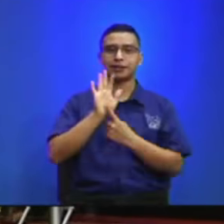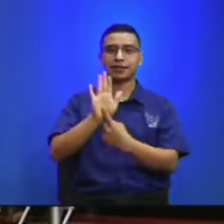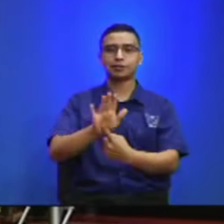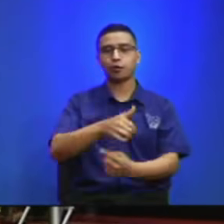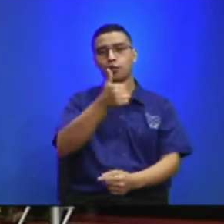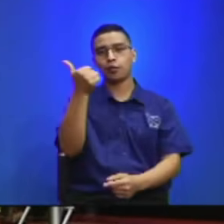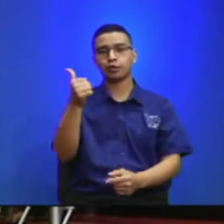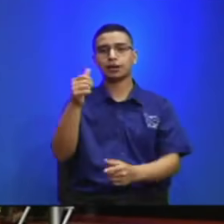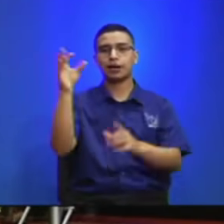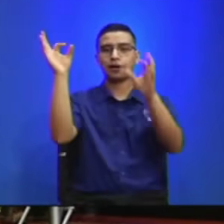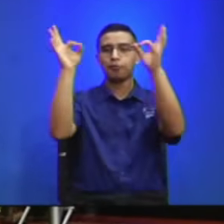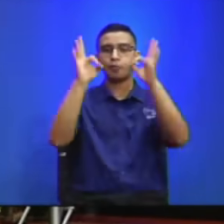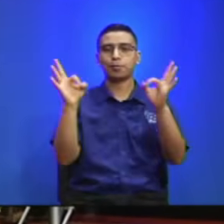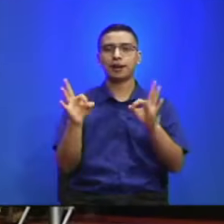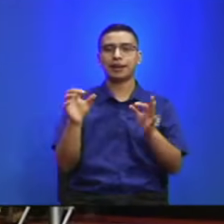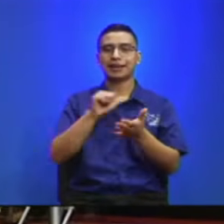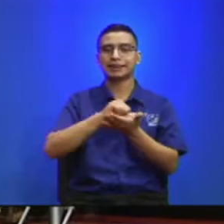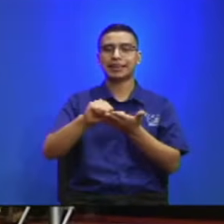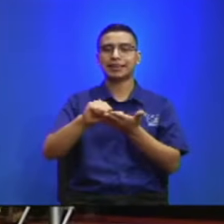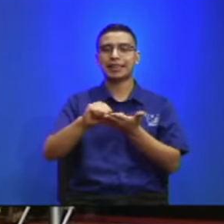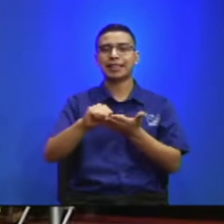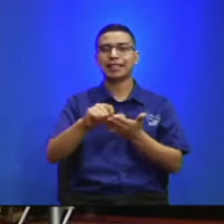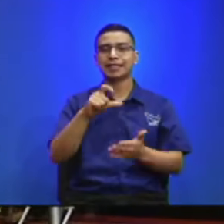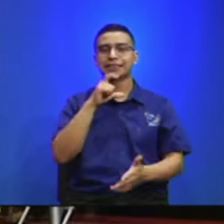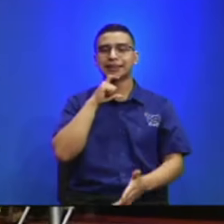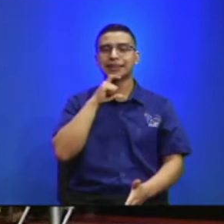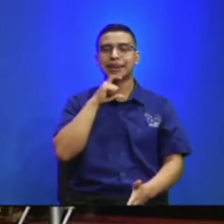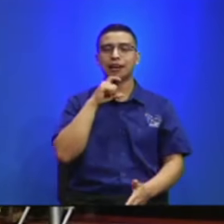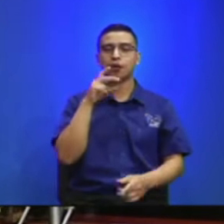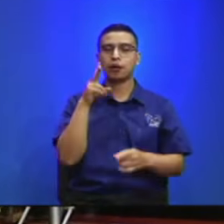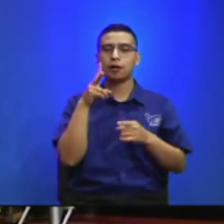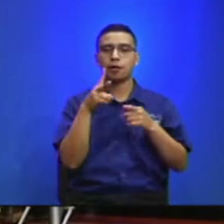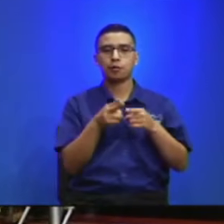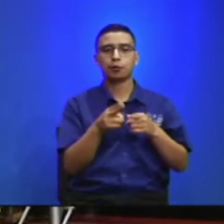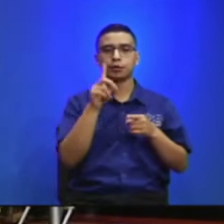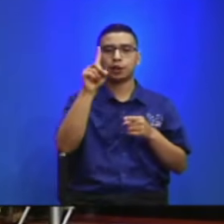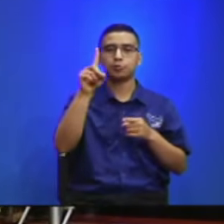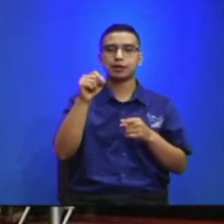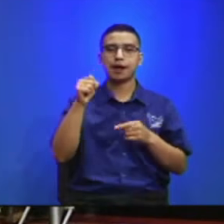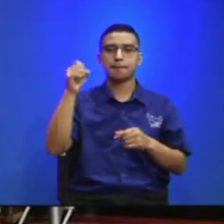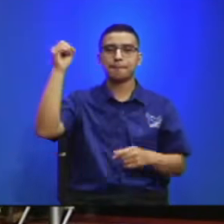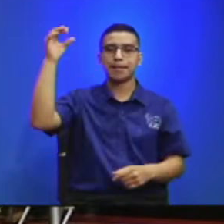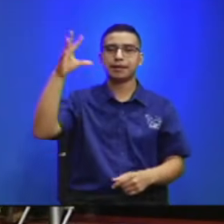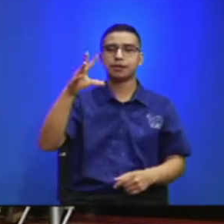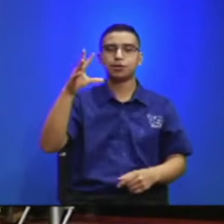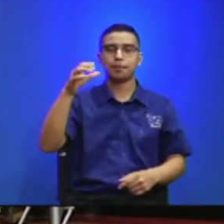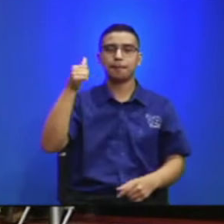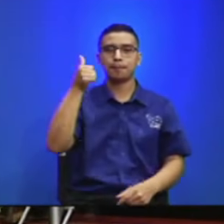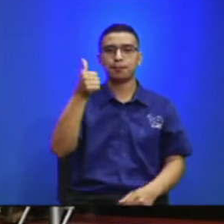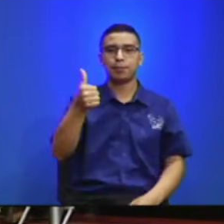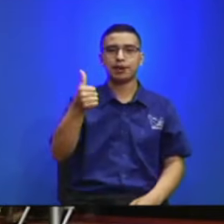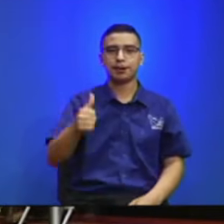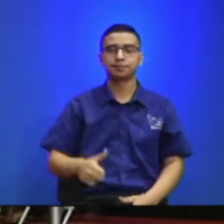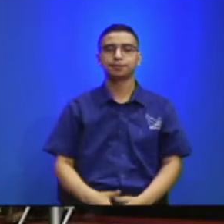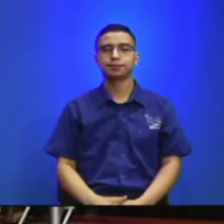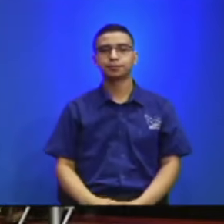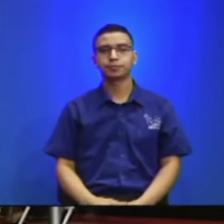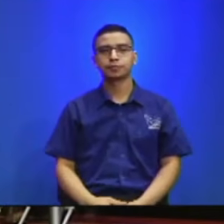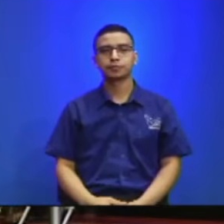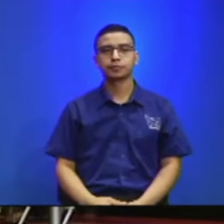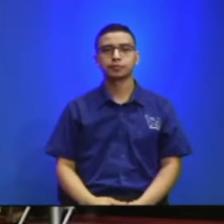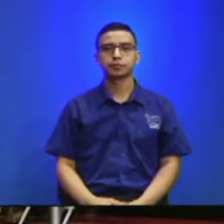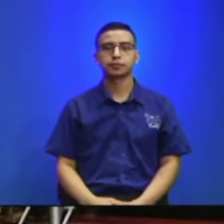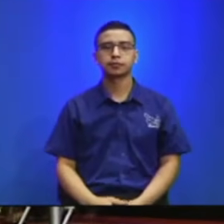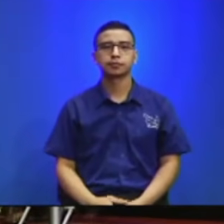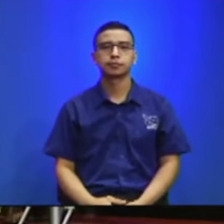como la santa cena corta para que venga una bendición extraordinaria para nuestra vida ok ahora le pongo pausa